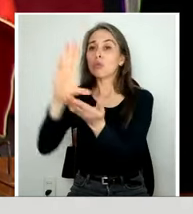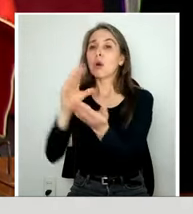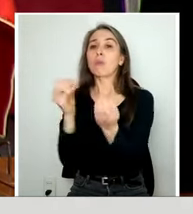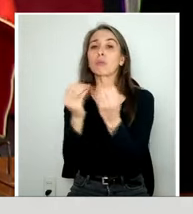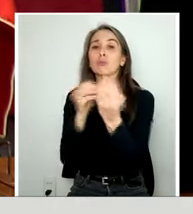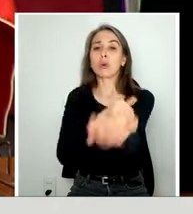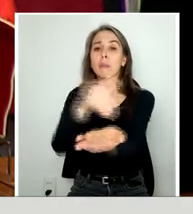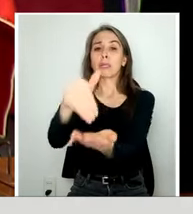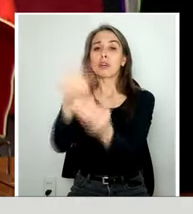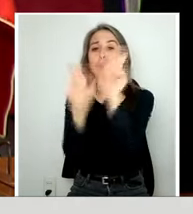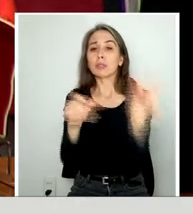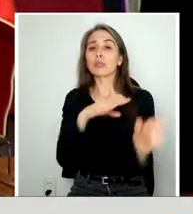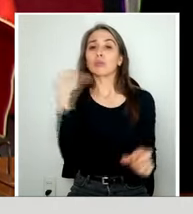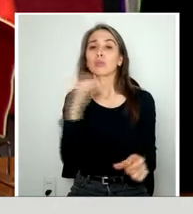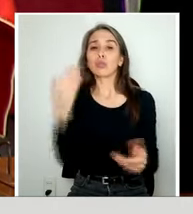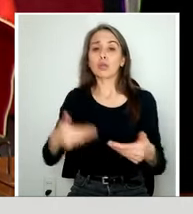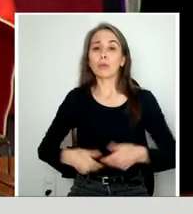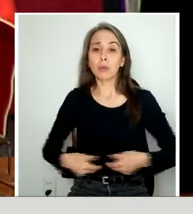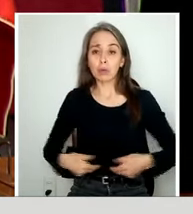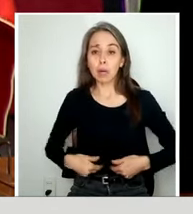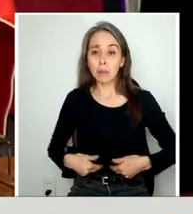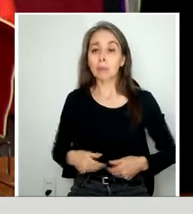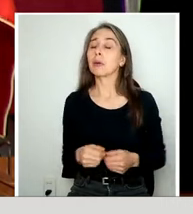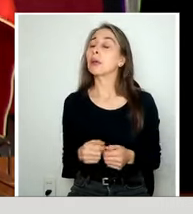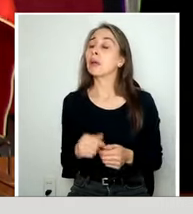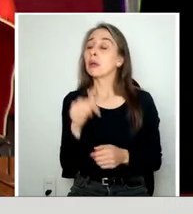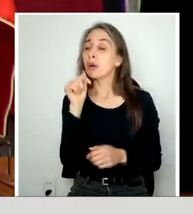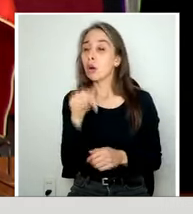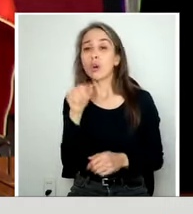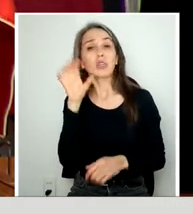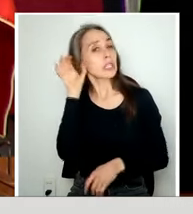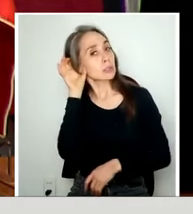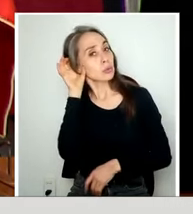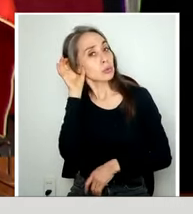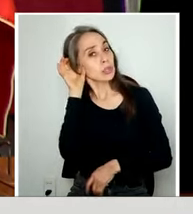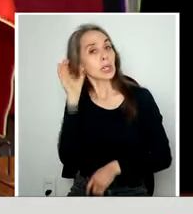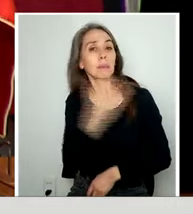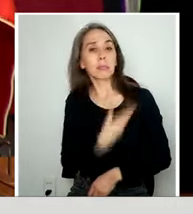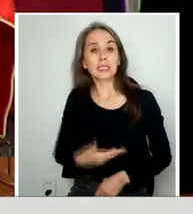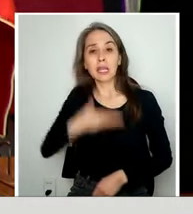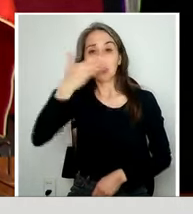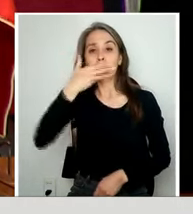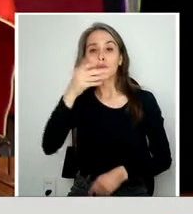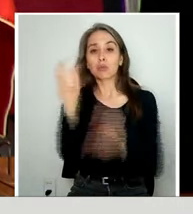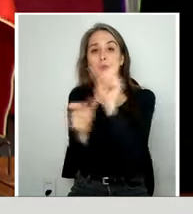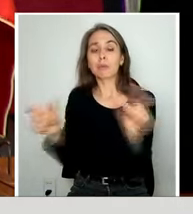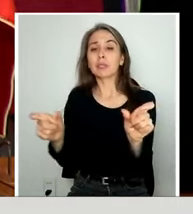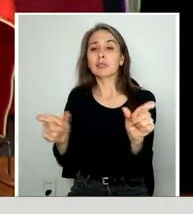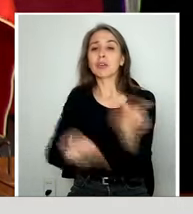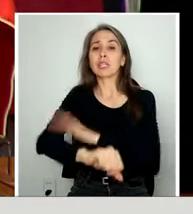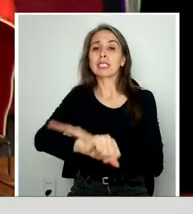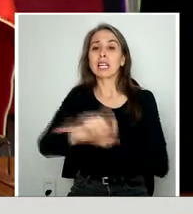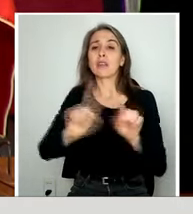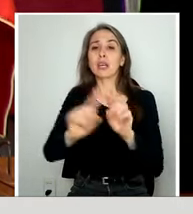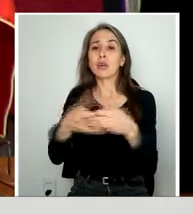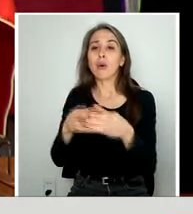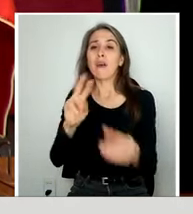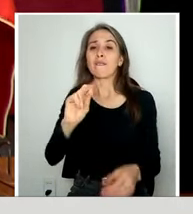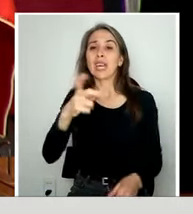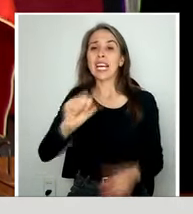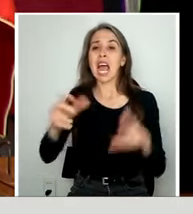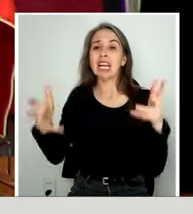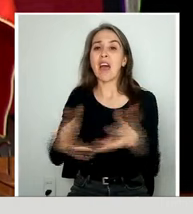a la muerte señor presidente hoy escuché con mucha atención los discursos de la izquierda en sus diferentes denominaciones tanto veganas vegetarianas